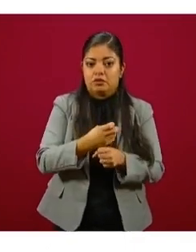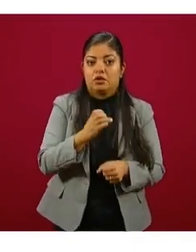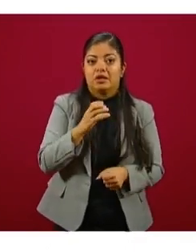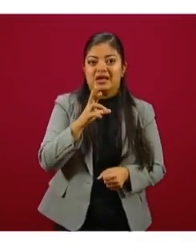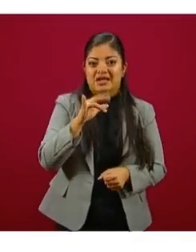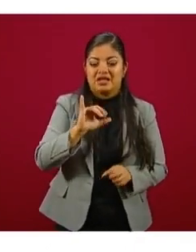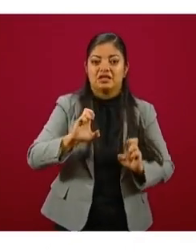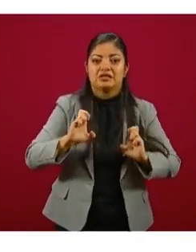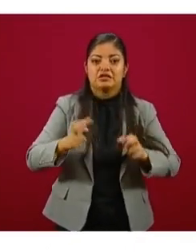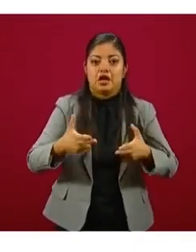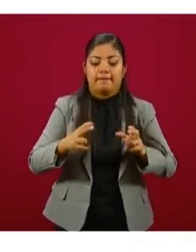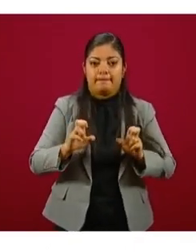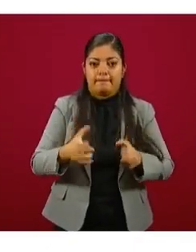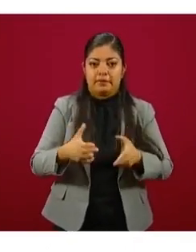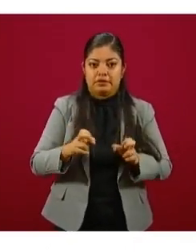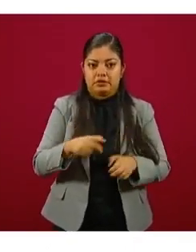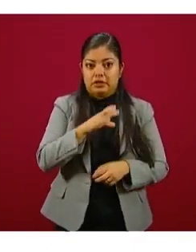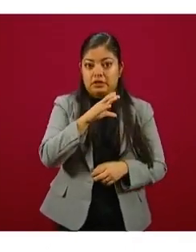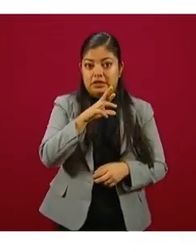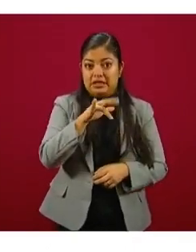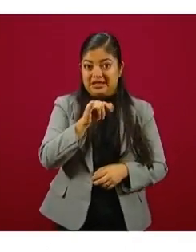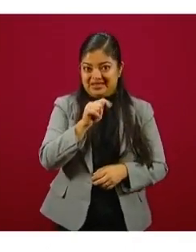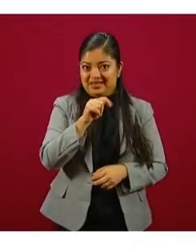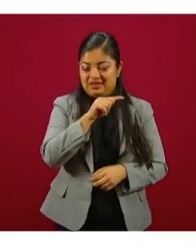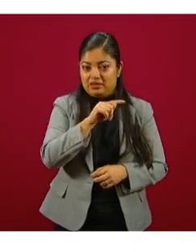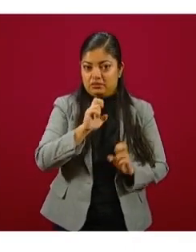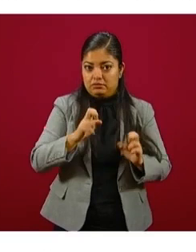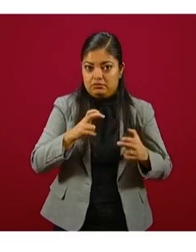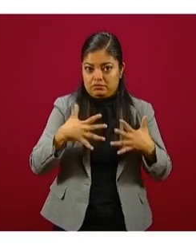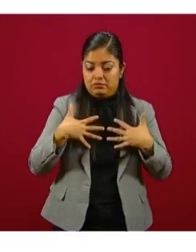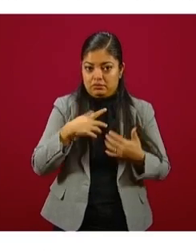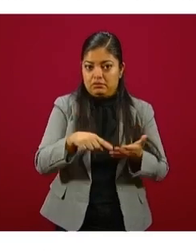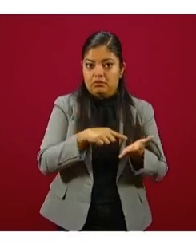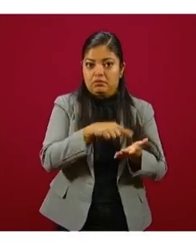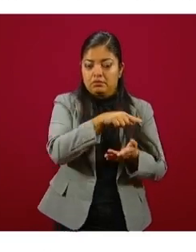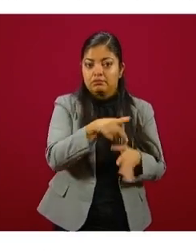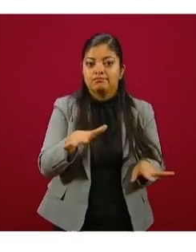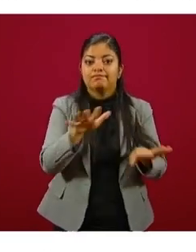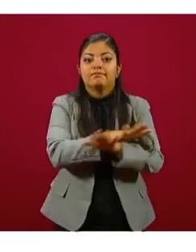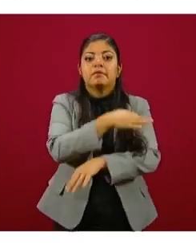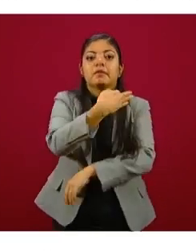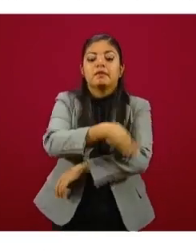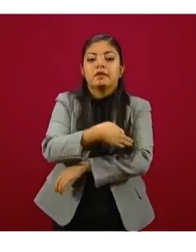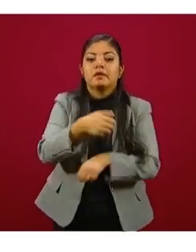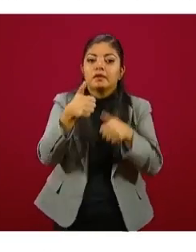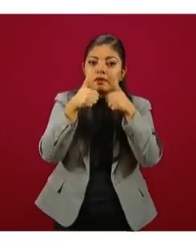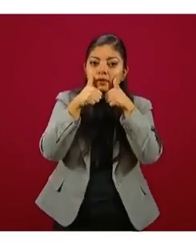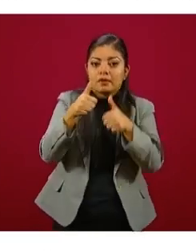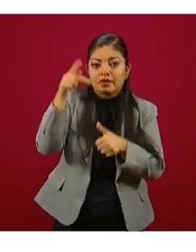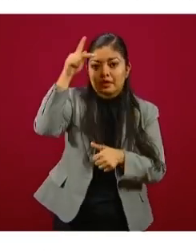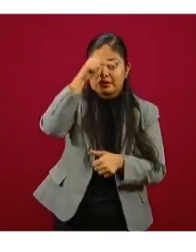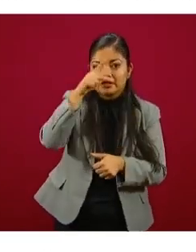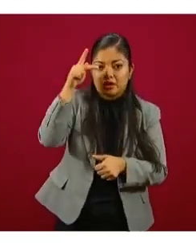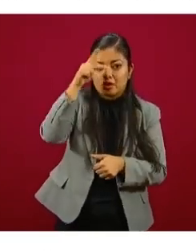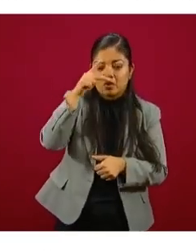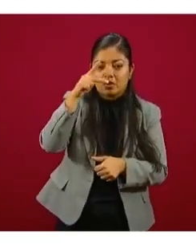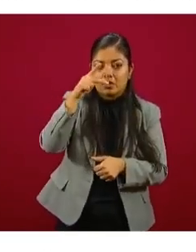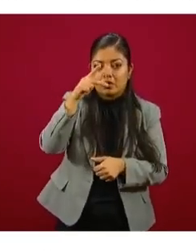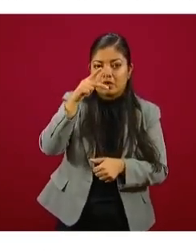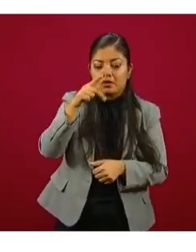en Chiapas. El CRIT en Chiapas se reconvierte temporalmente en un centro de atención psicológica